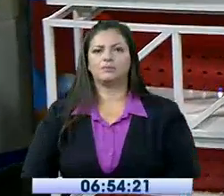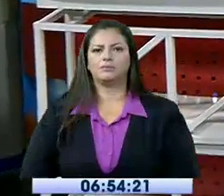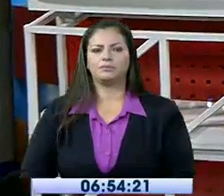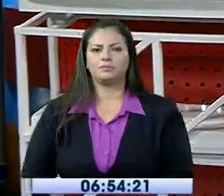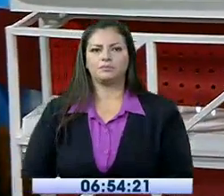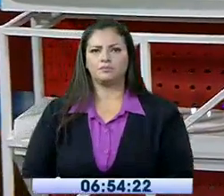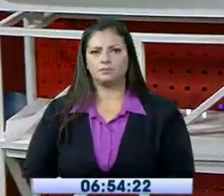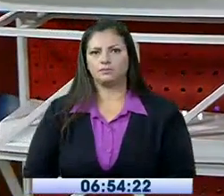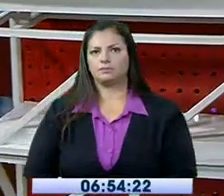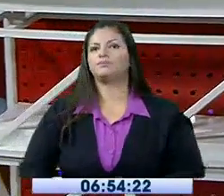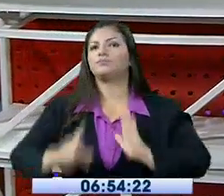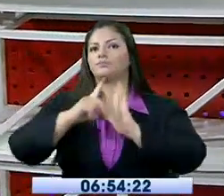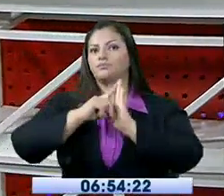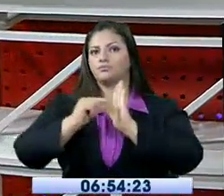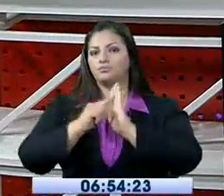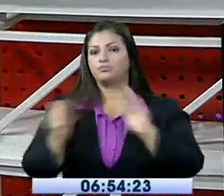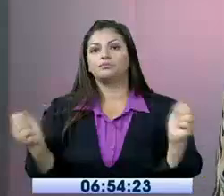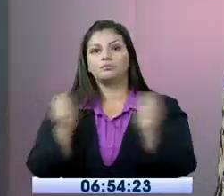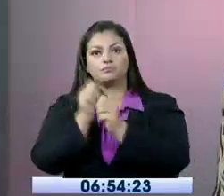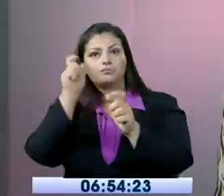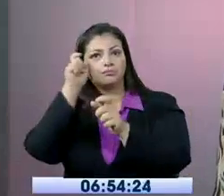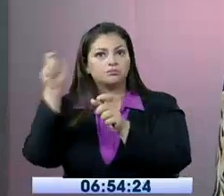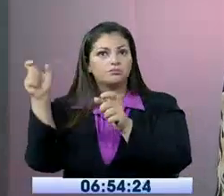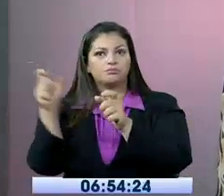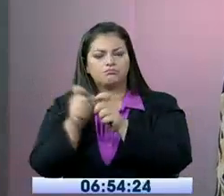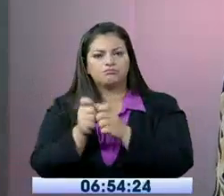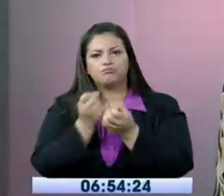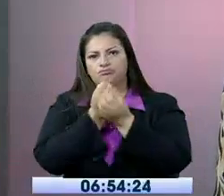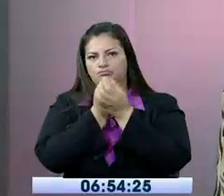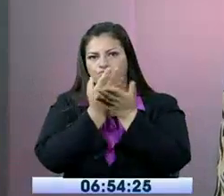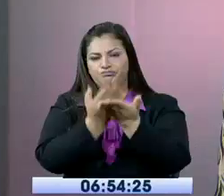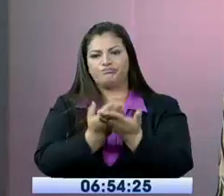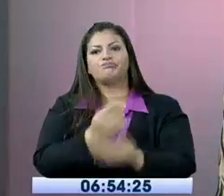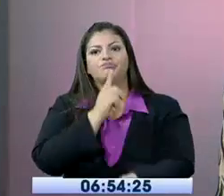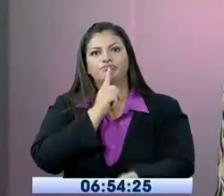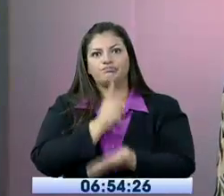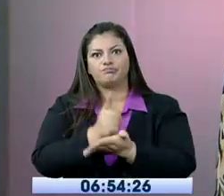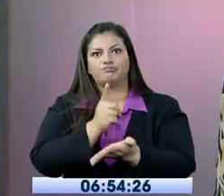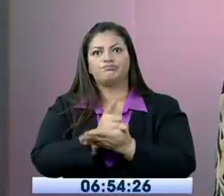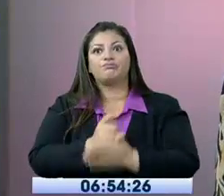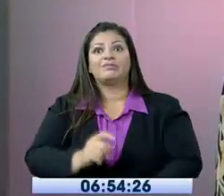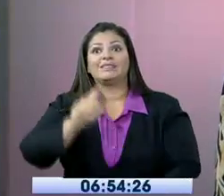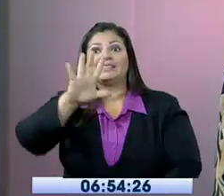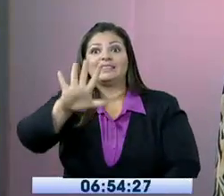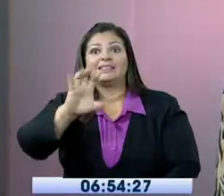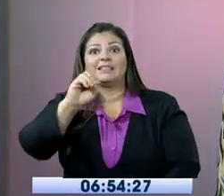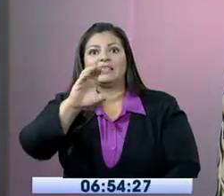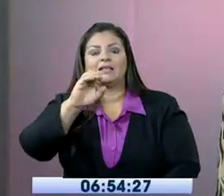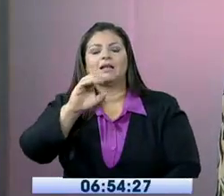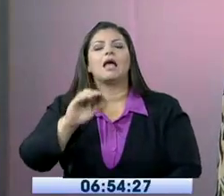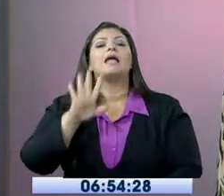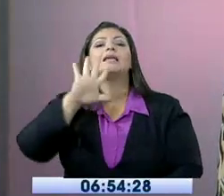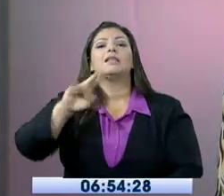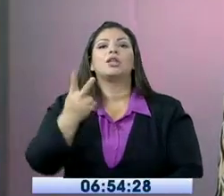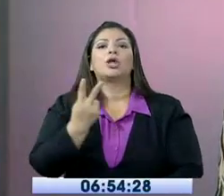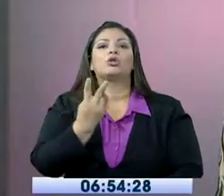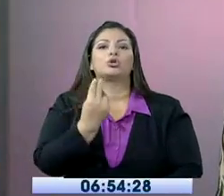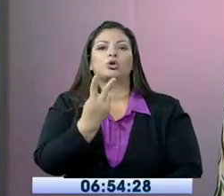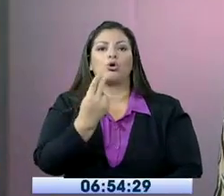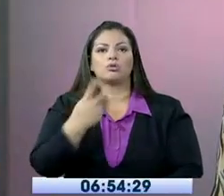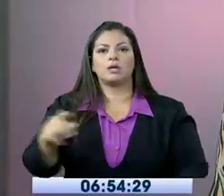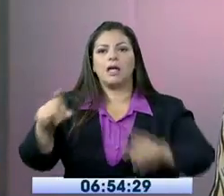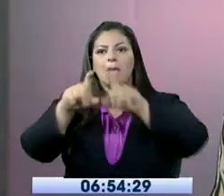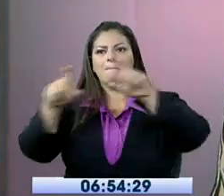El SRI y la Fiscalía determinaron la existencia de 512 empresas fantasmas en el